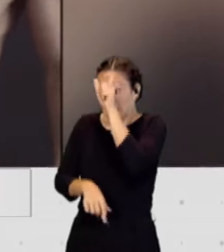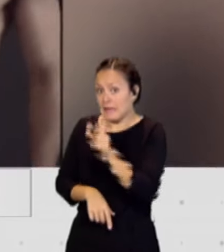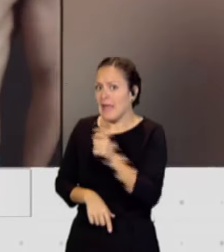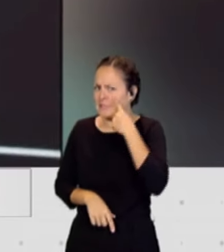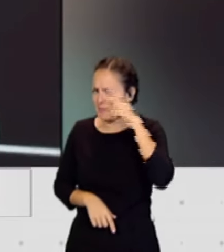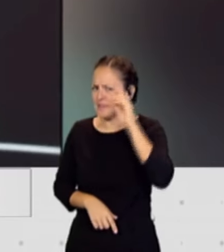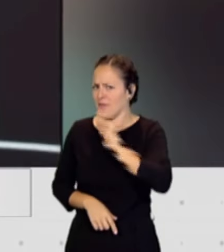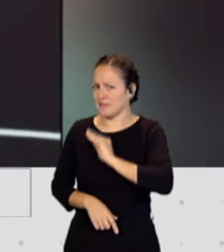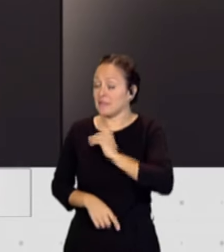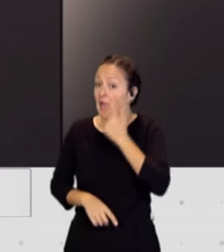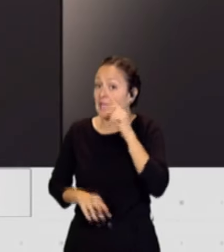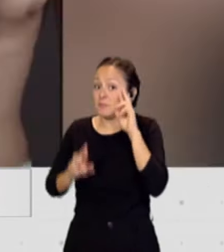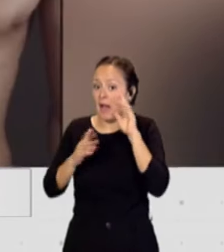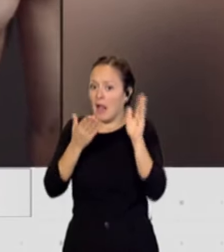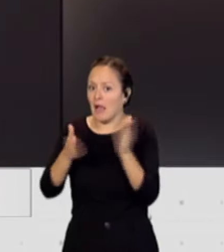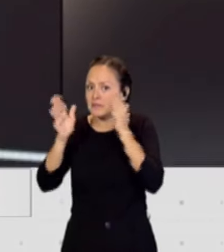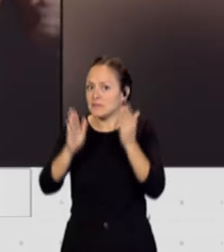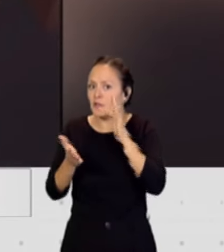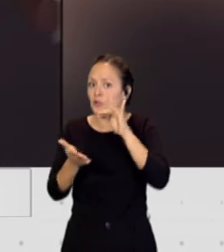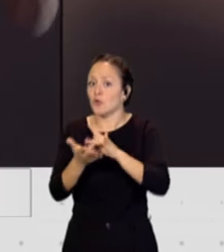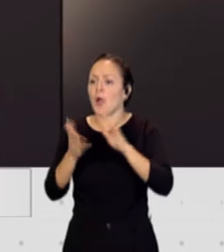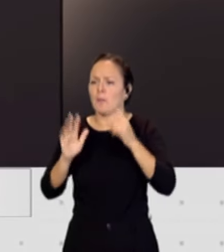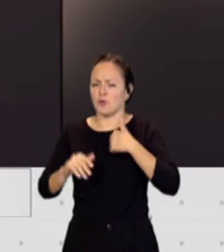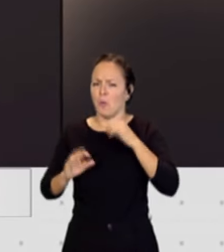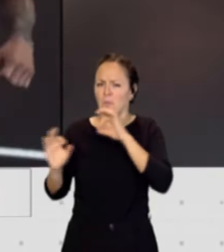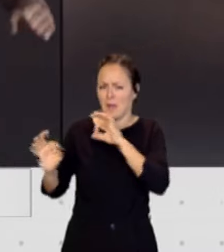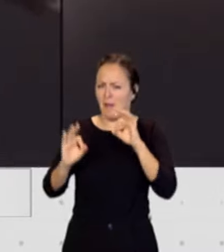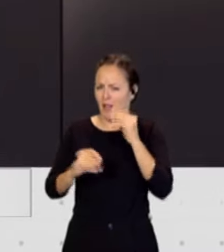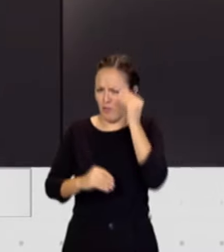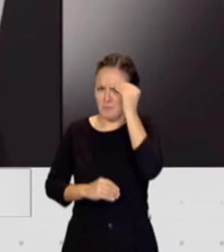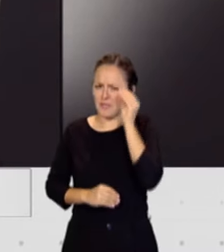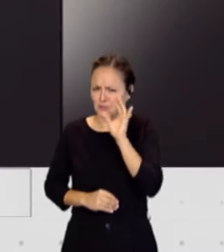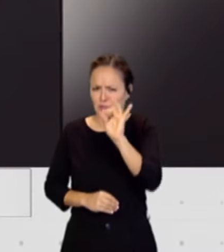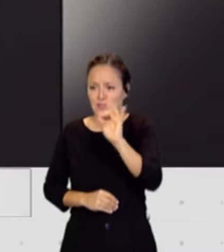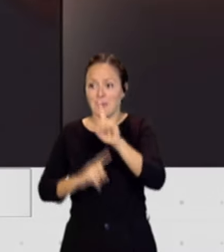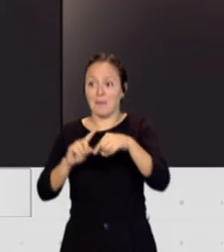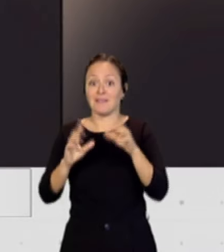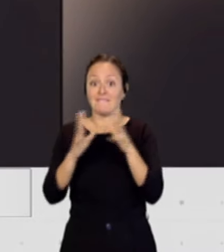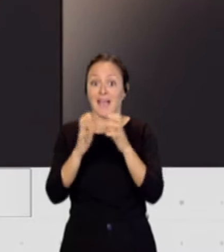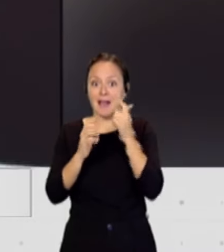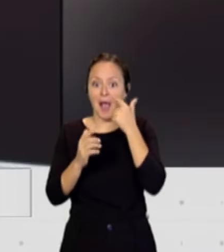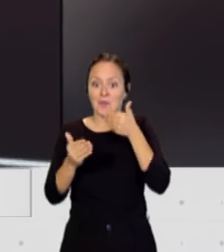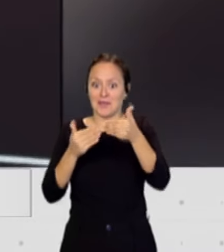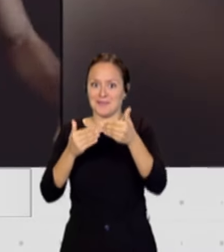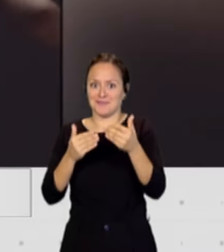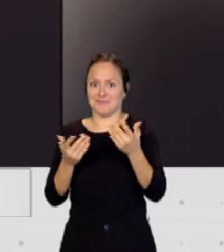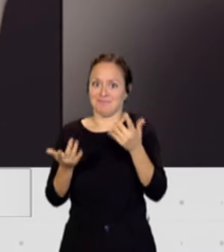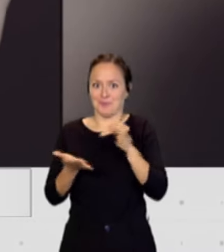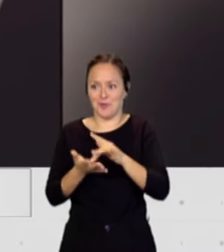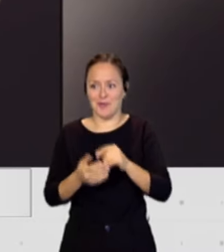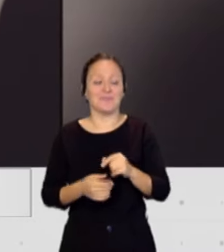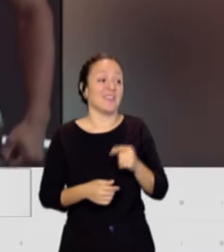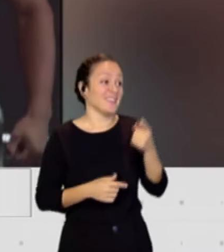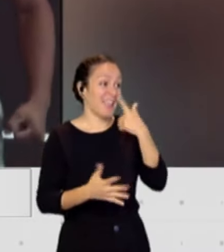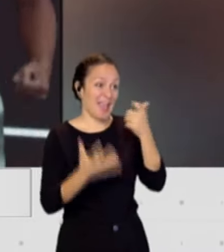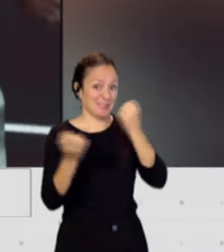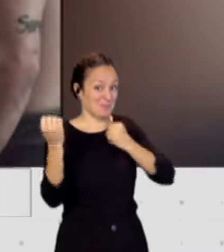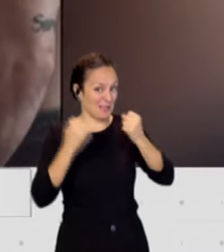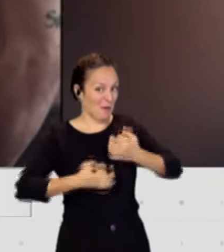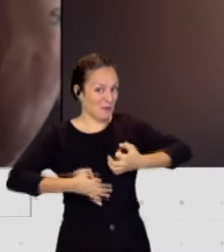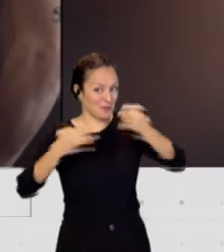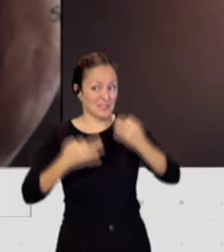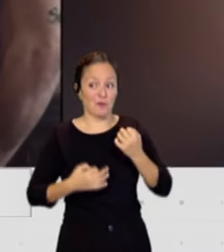bueno yo creo que estoy bastante preparado para para este reto y y tengo ganas de que de que se afronte ya el espectáculo garantizado Antonio